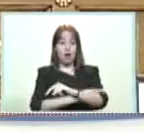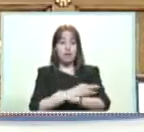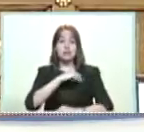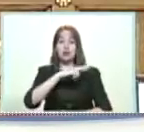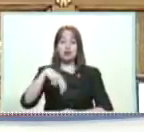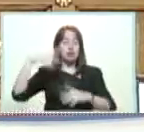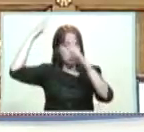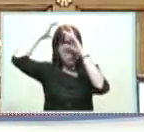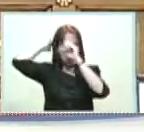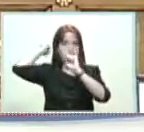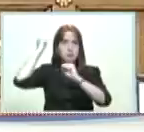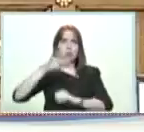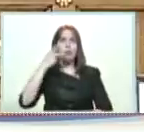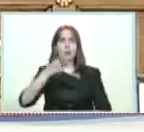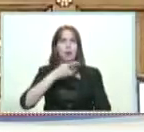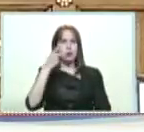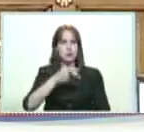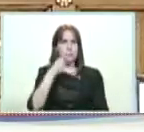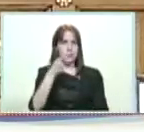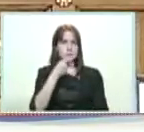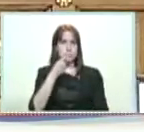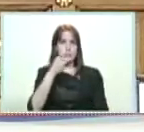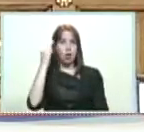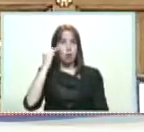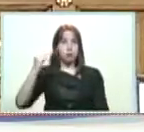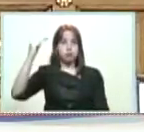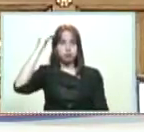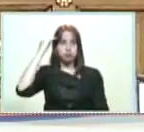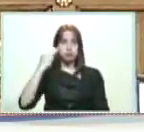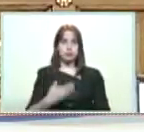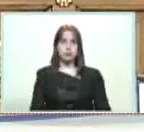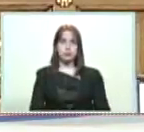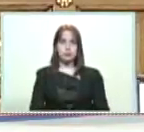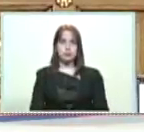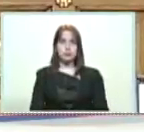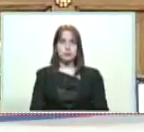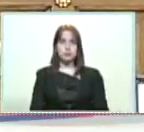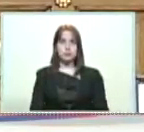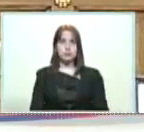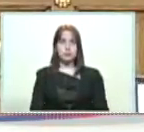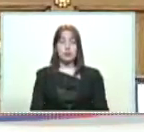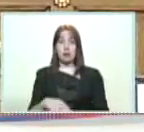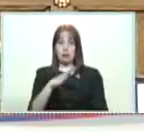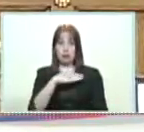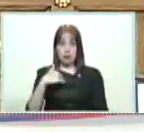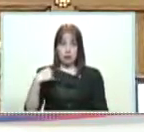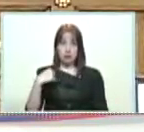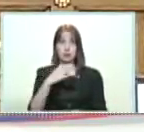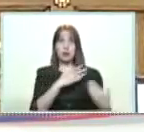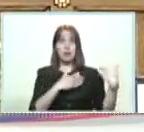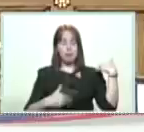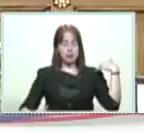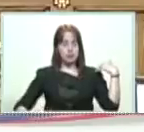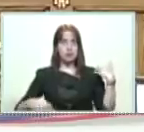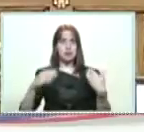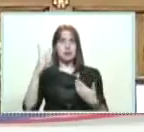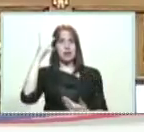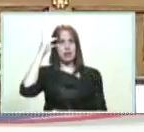diplomático, político y moral. Querida Presidenta Delcy